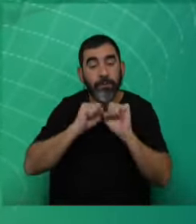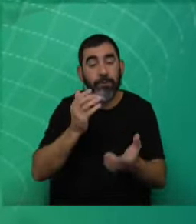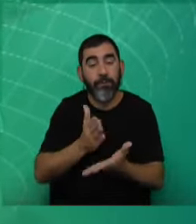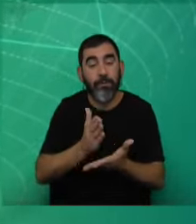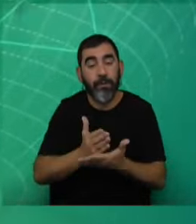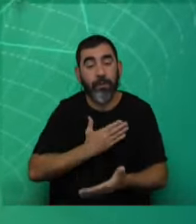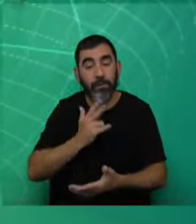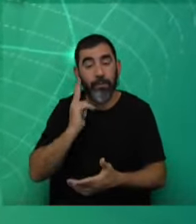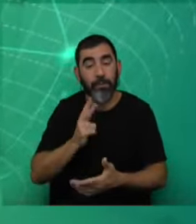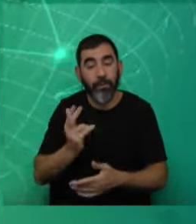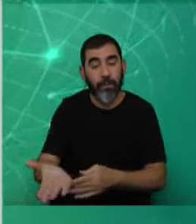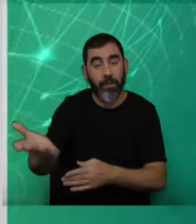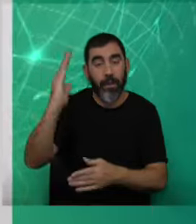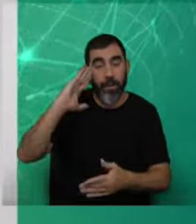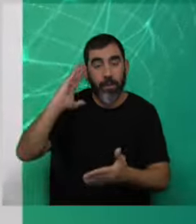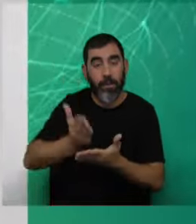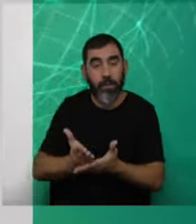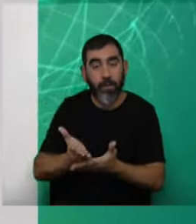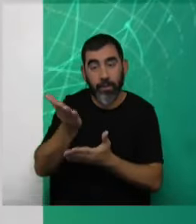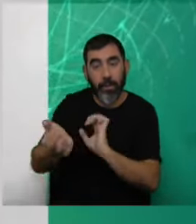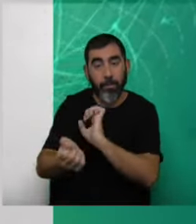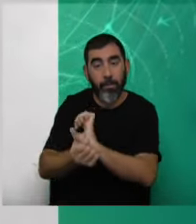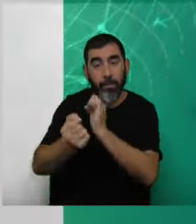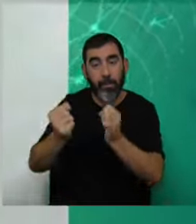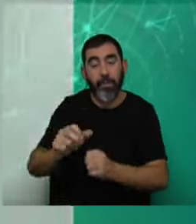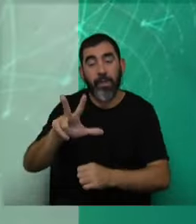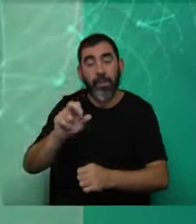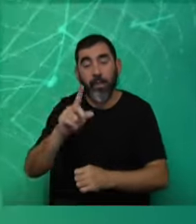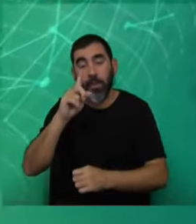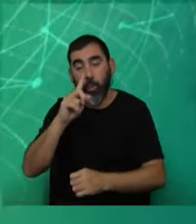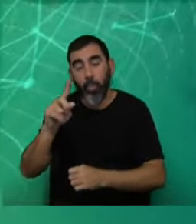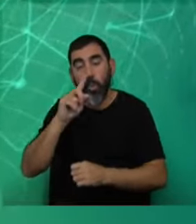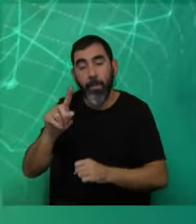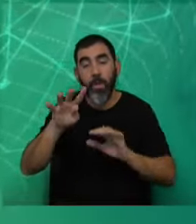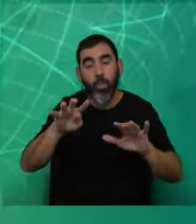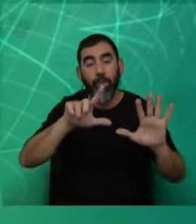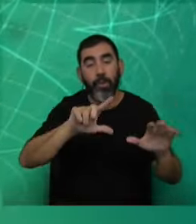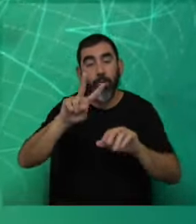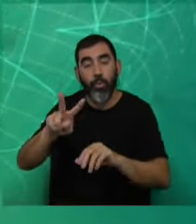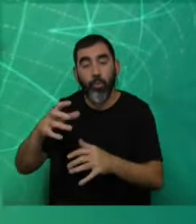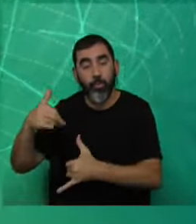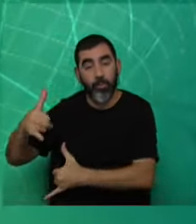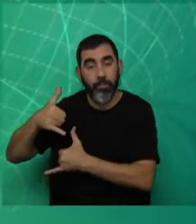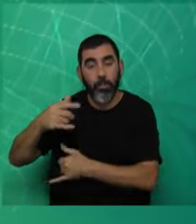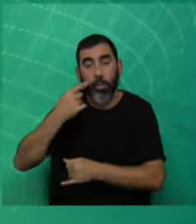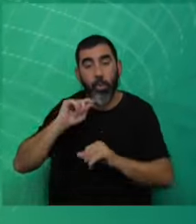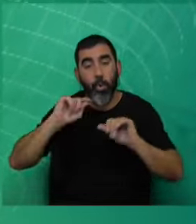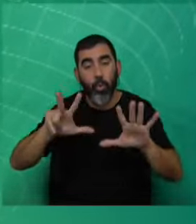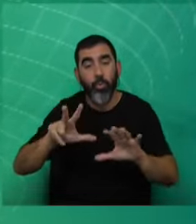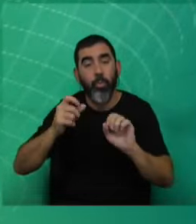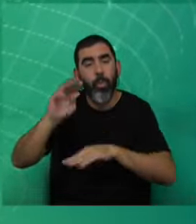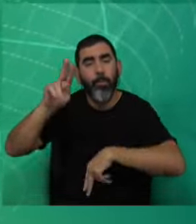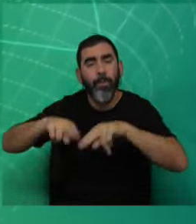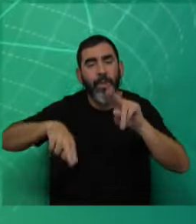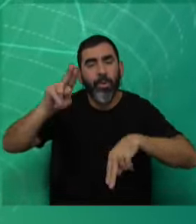Derechos Humanos para el pasado reciente kulev fue detenida el 30 de junio de 1972 por el Batallón de Infantería 8 por realizar una